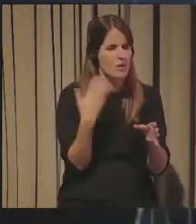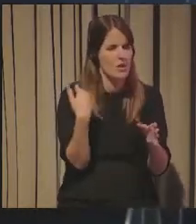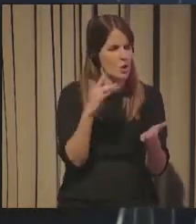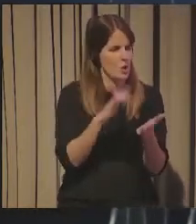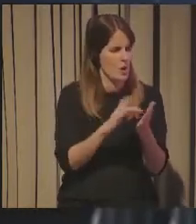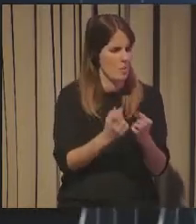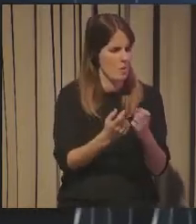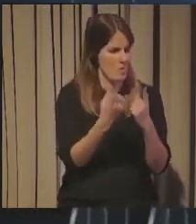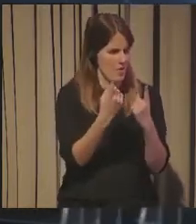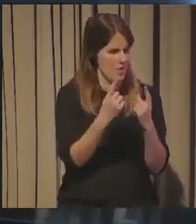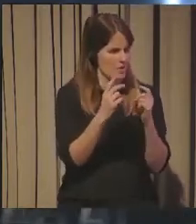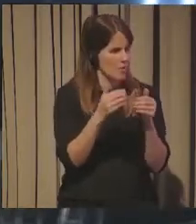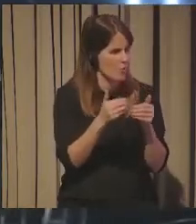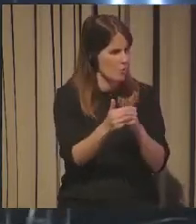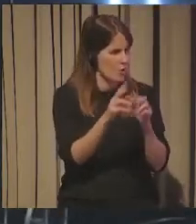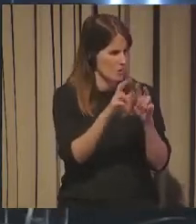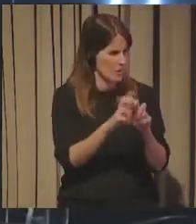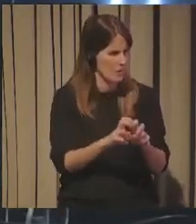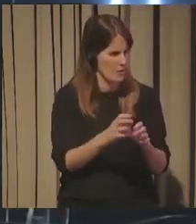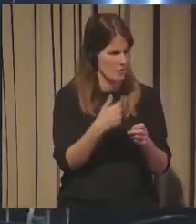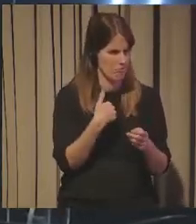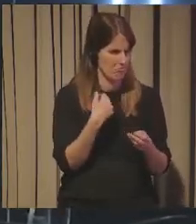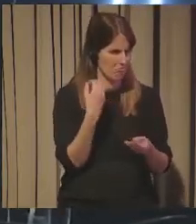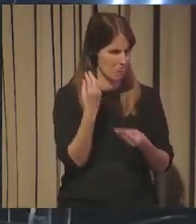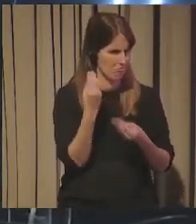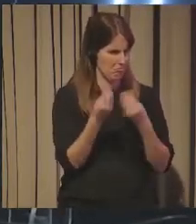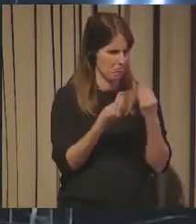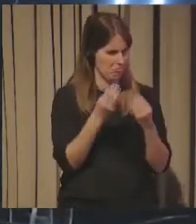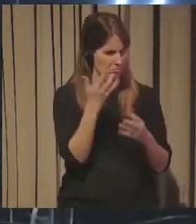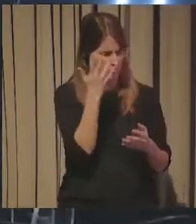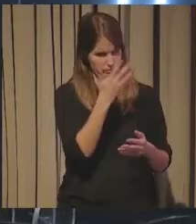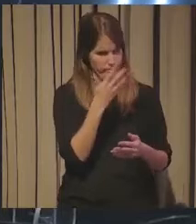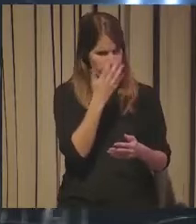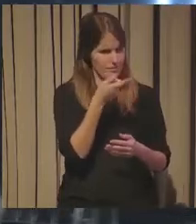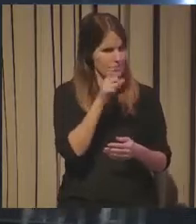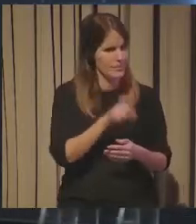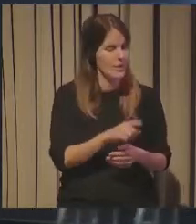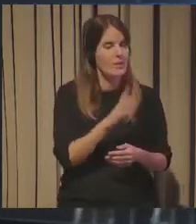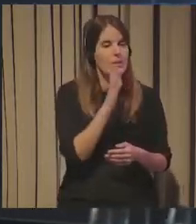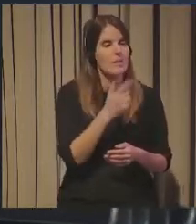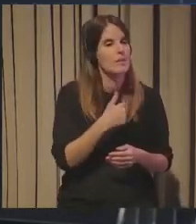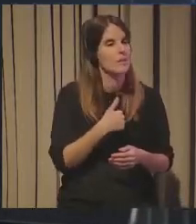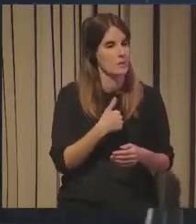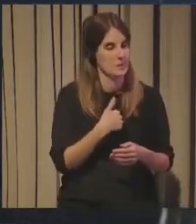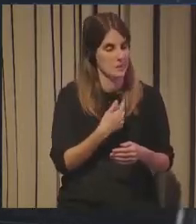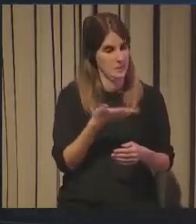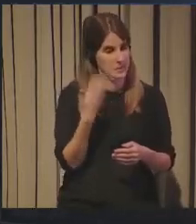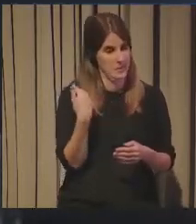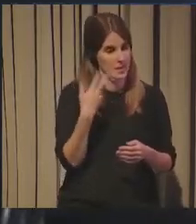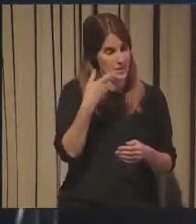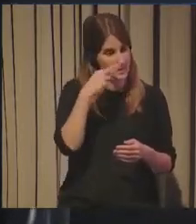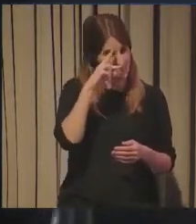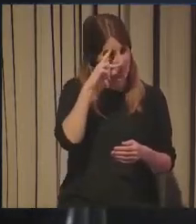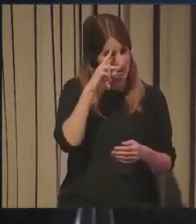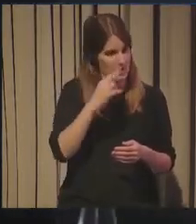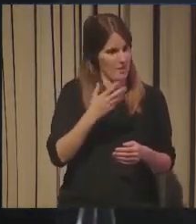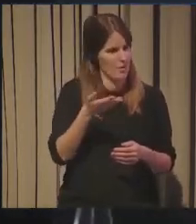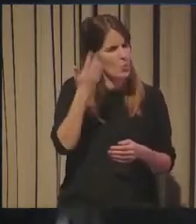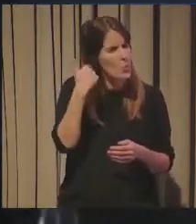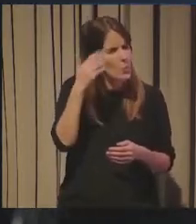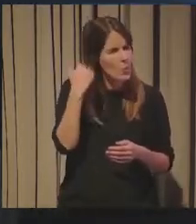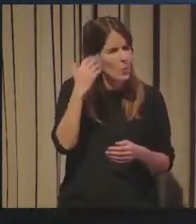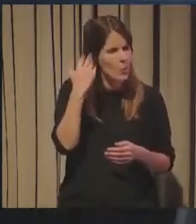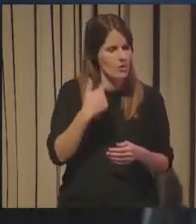un principio. Pero el gran problema o el mensaje más importante de todo esto, de donde yo venía, es lo